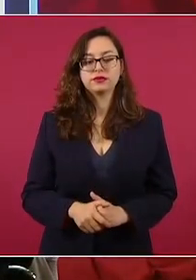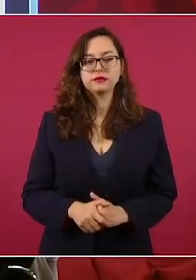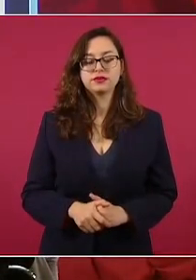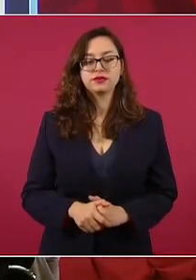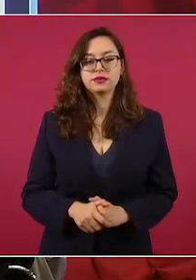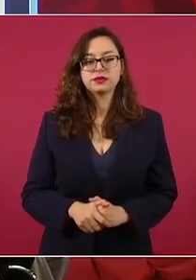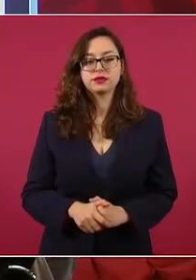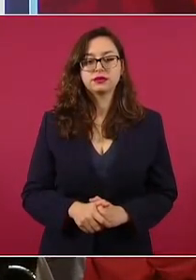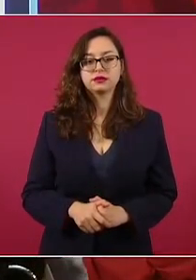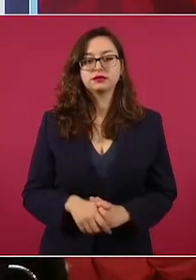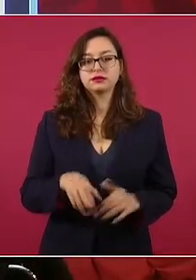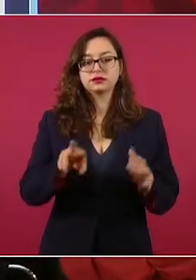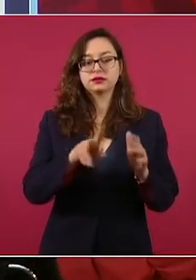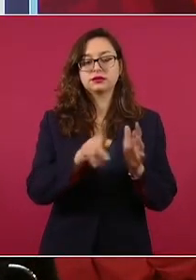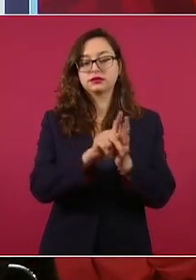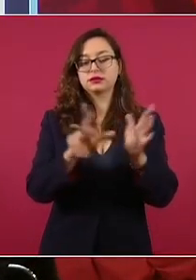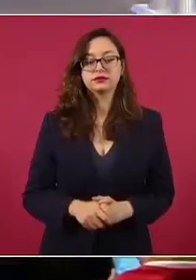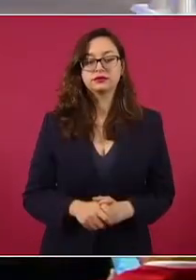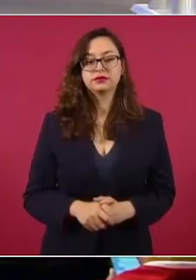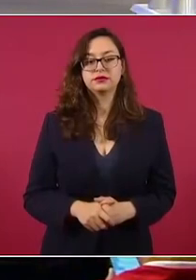del Reforma, pero más